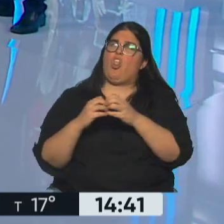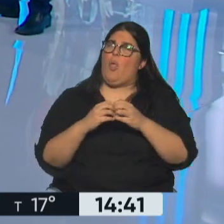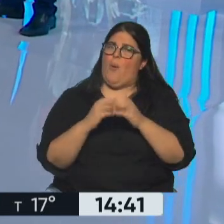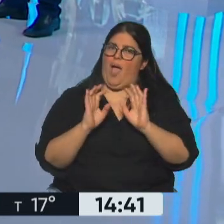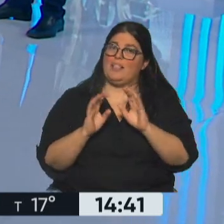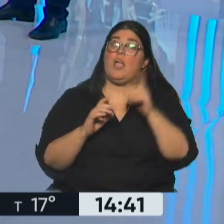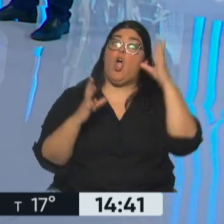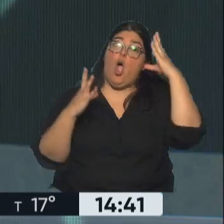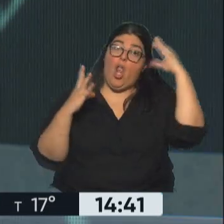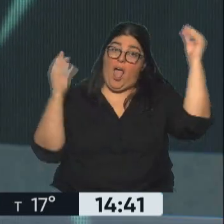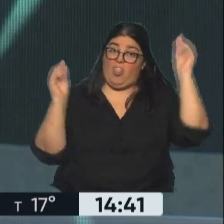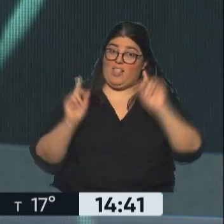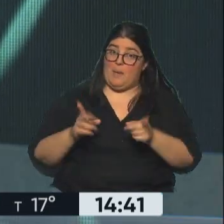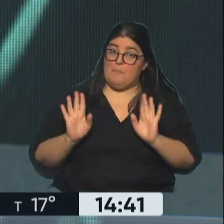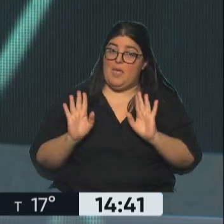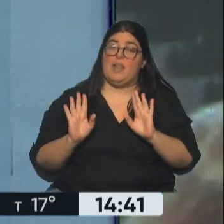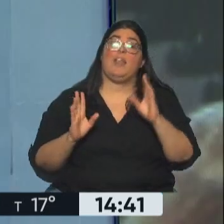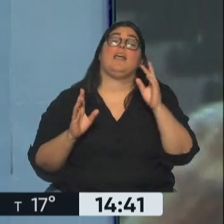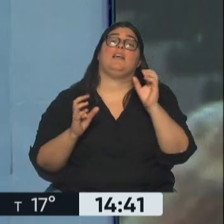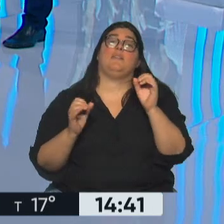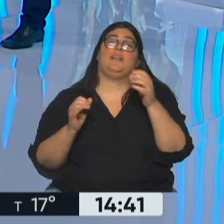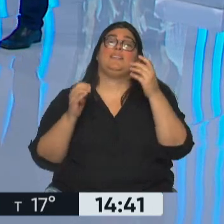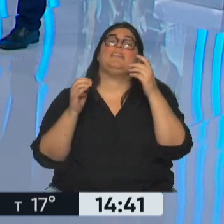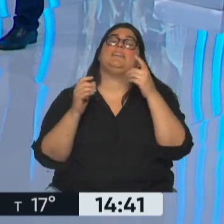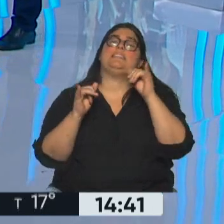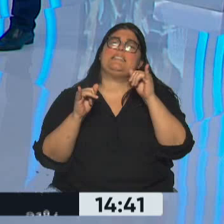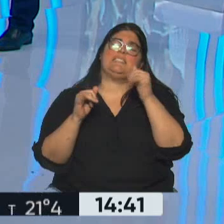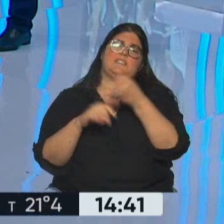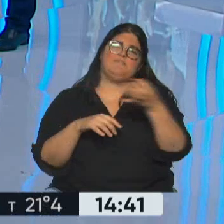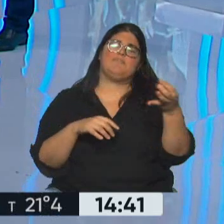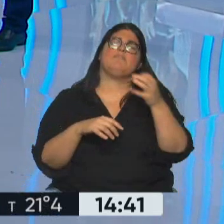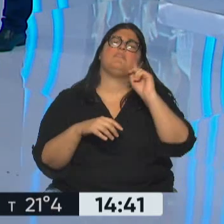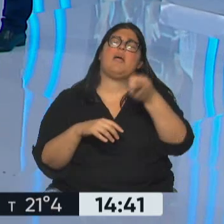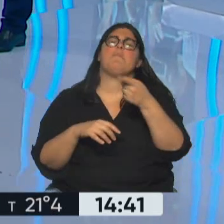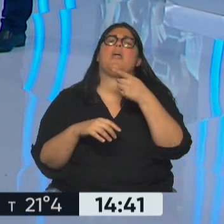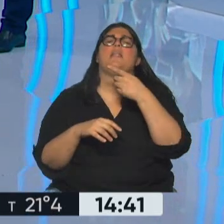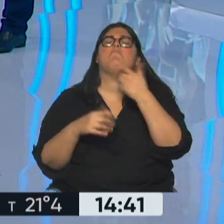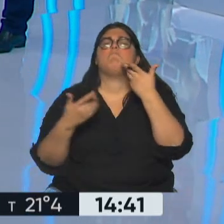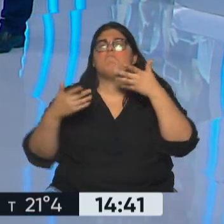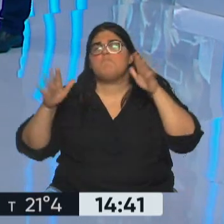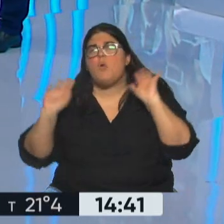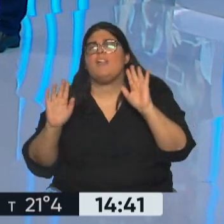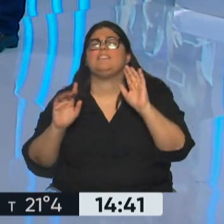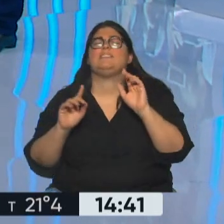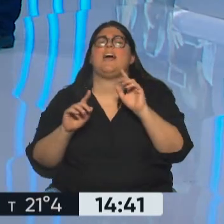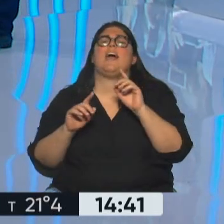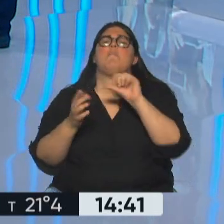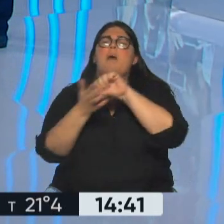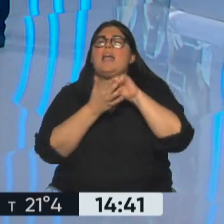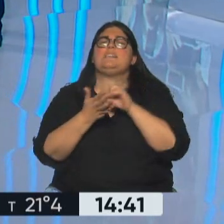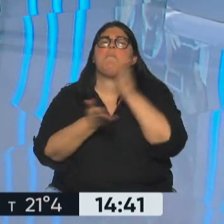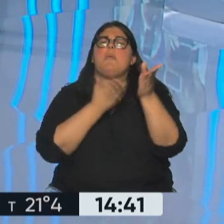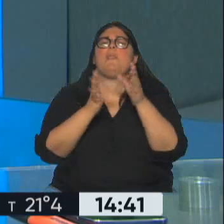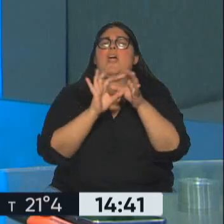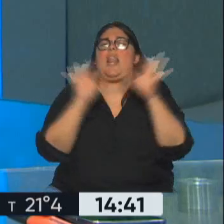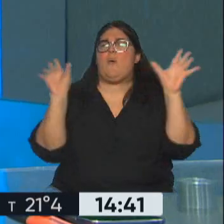Holanda también. pueda comenzar, exactamente. Alejandra. Bueno, sí, también sumamos a las posibles reclamaciones de independencia que puedan